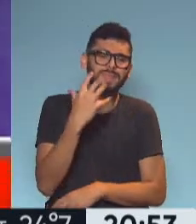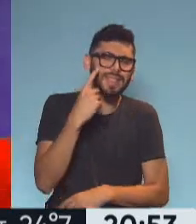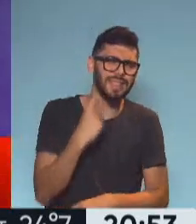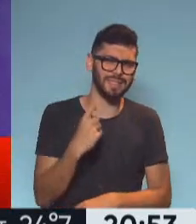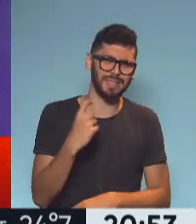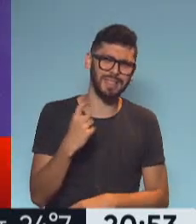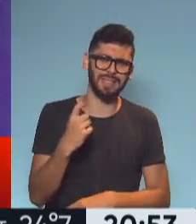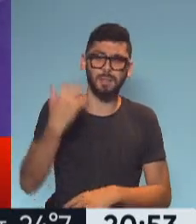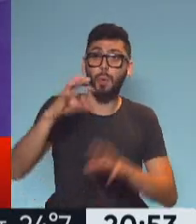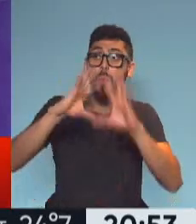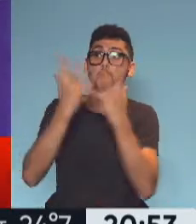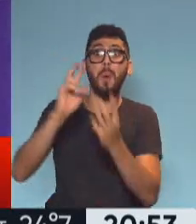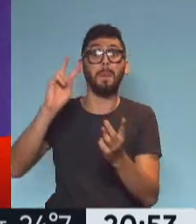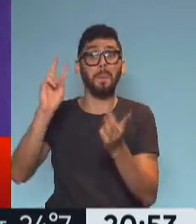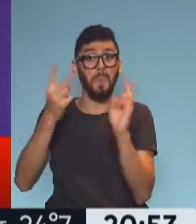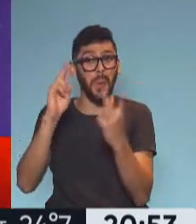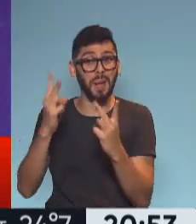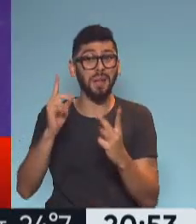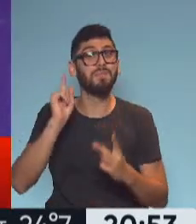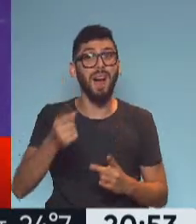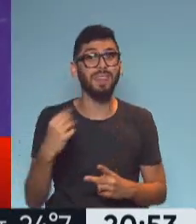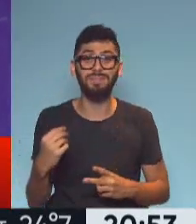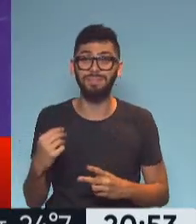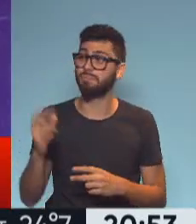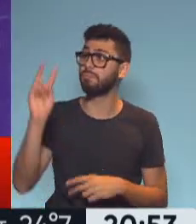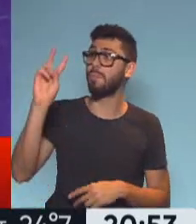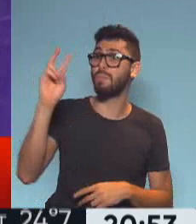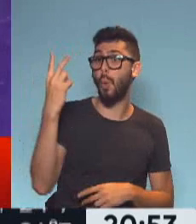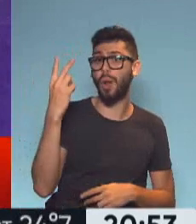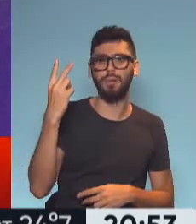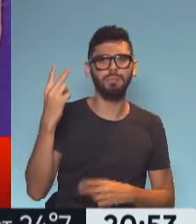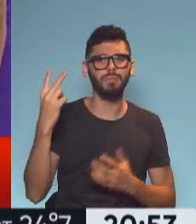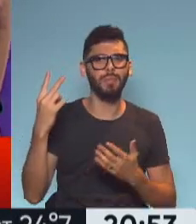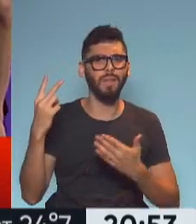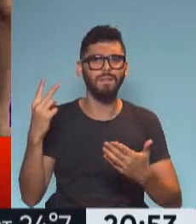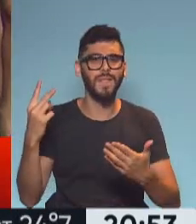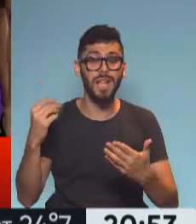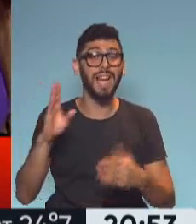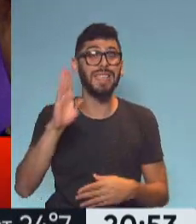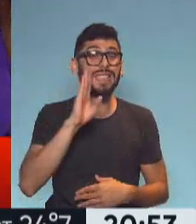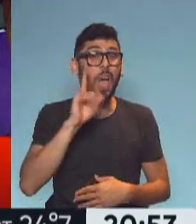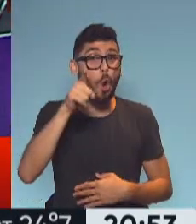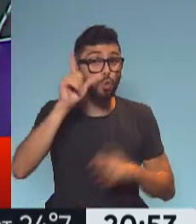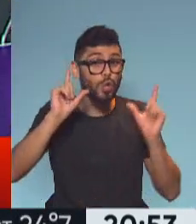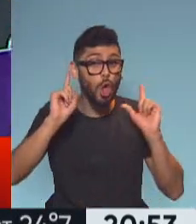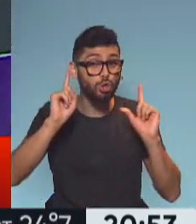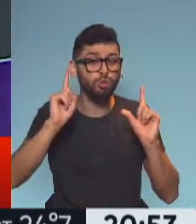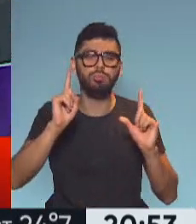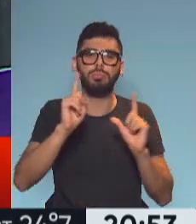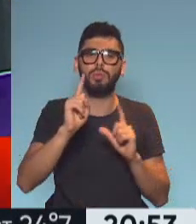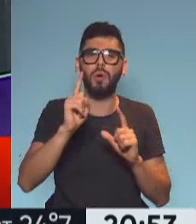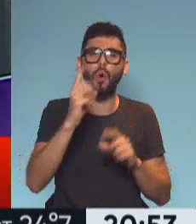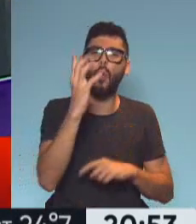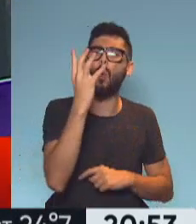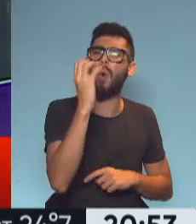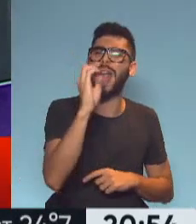nivel global, pero también se desprende algo luego de esas muertes. En Estados Unidos, solamente más de 40.000 niños y